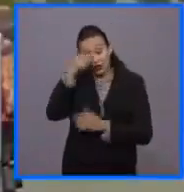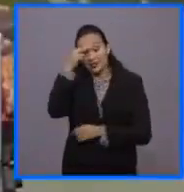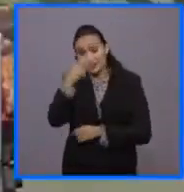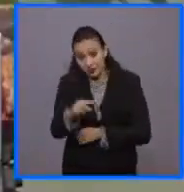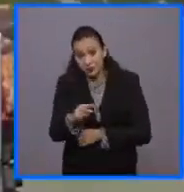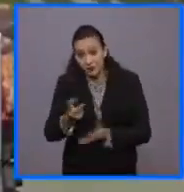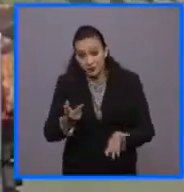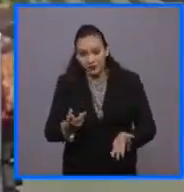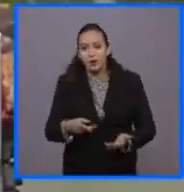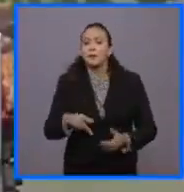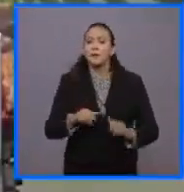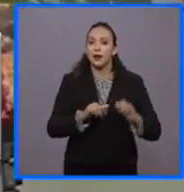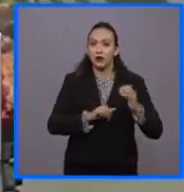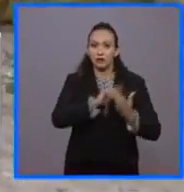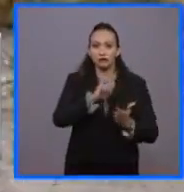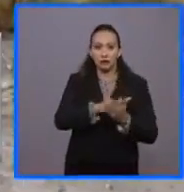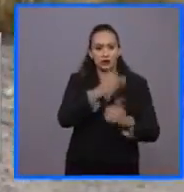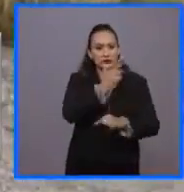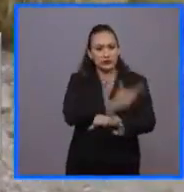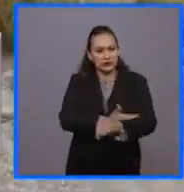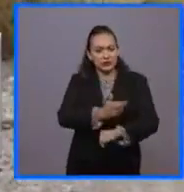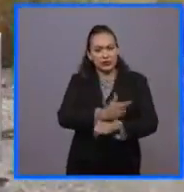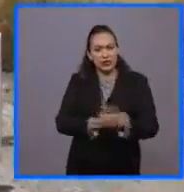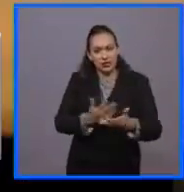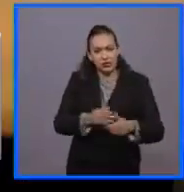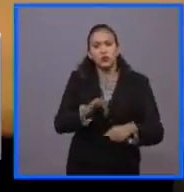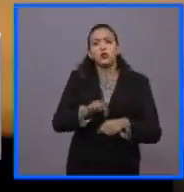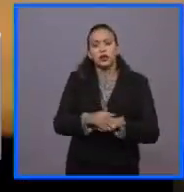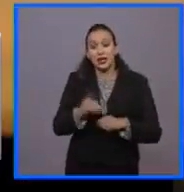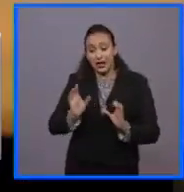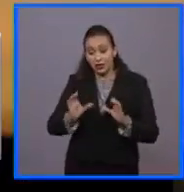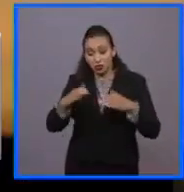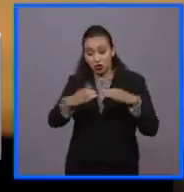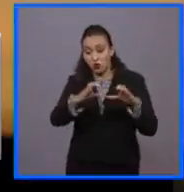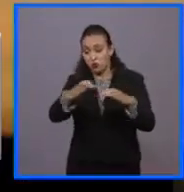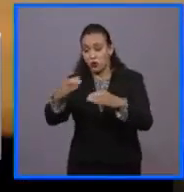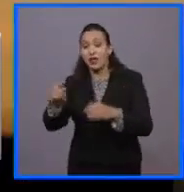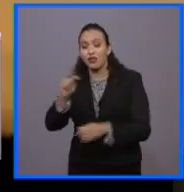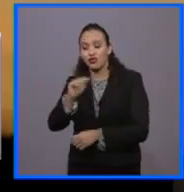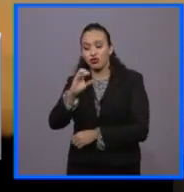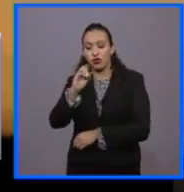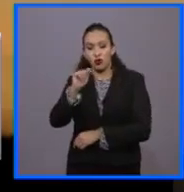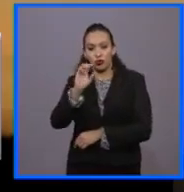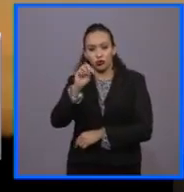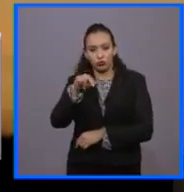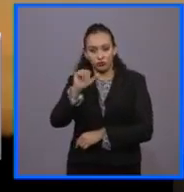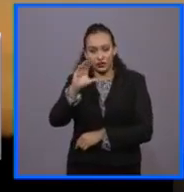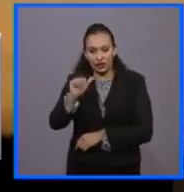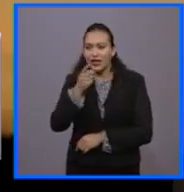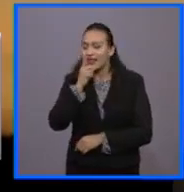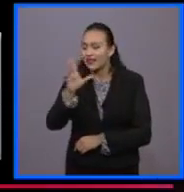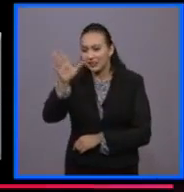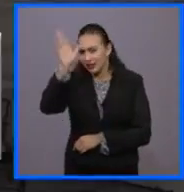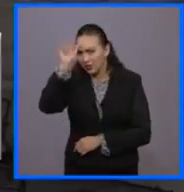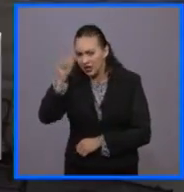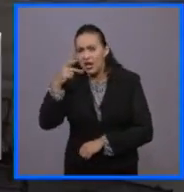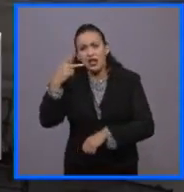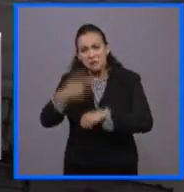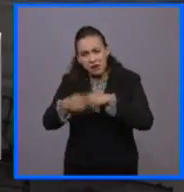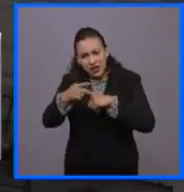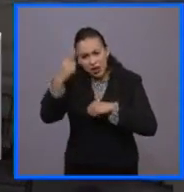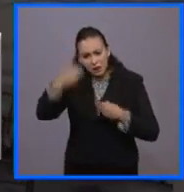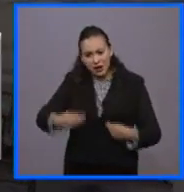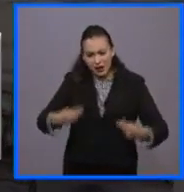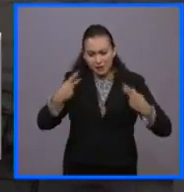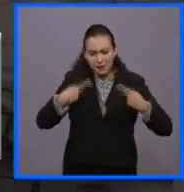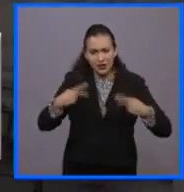judicial forma parte de un largo litigio iniciado por comunidades totonacas, mismo que permitirá evidenciar el impacto que tiene la